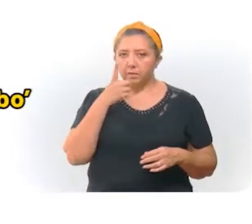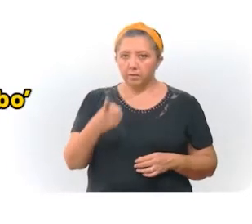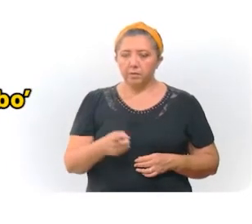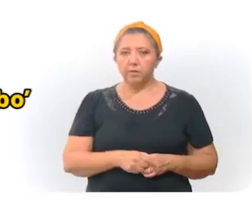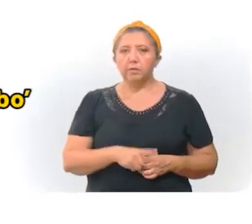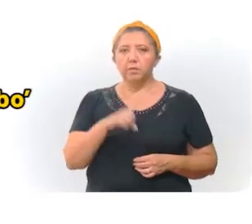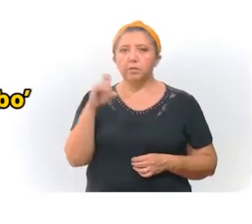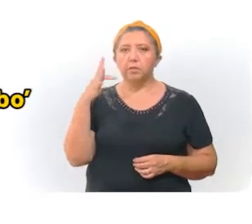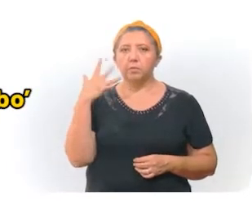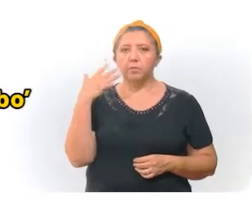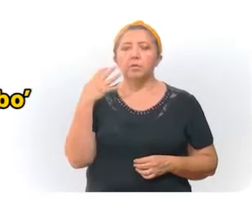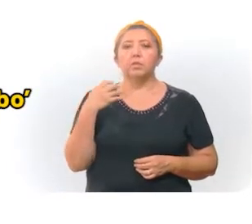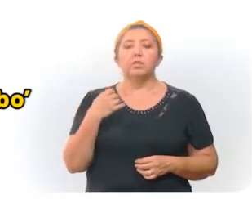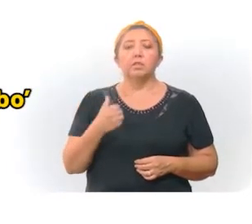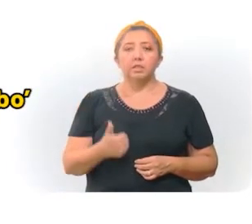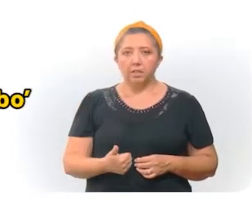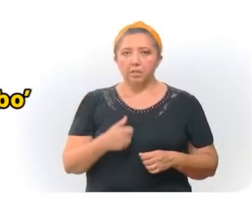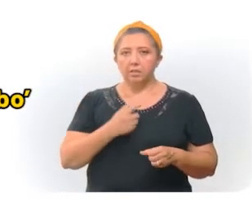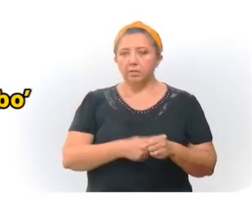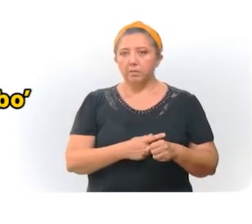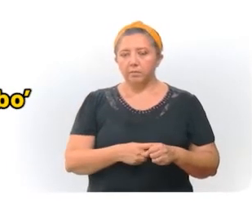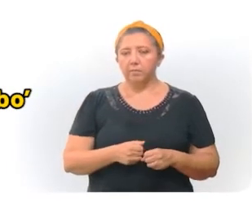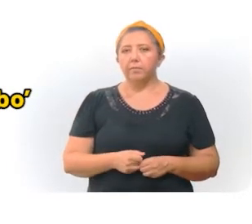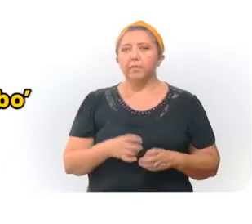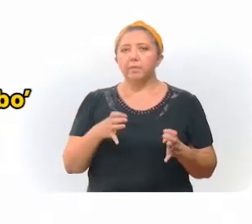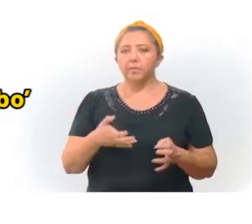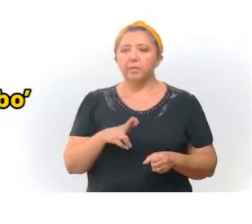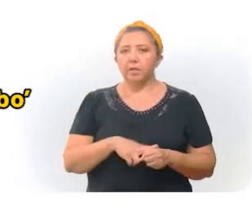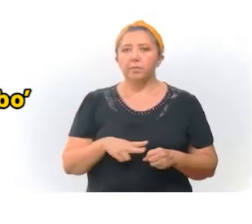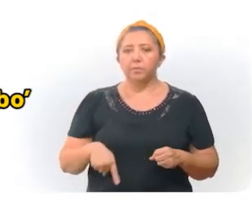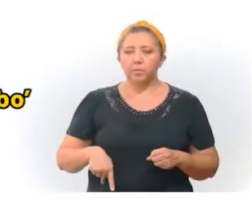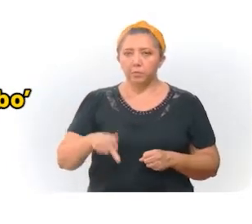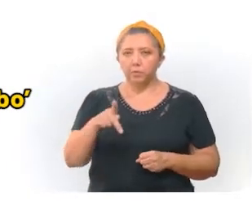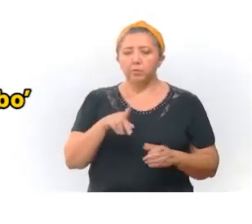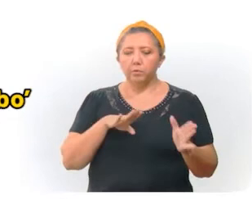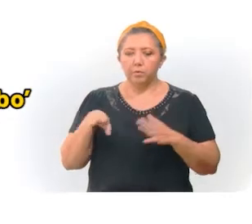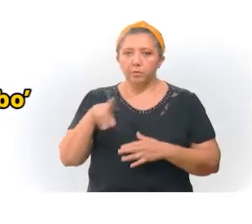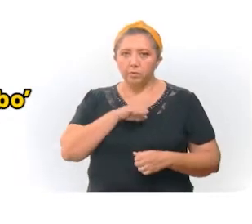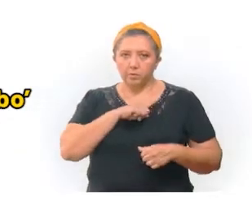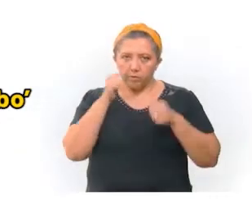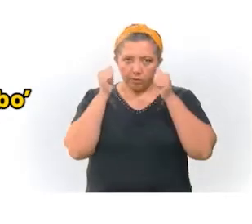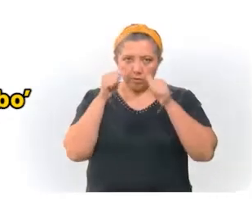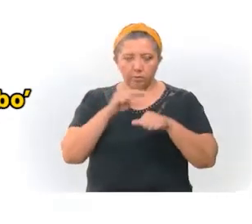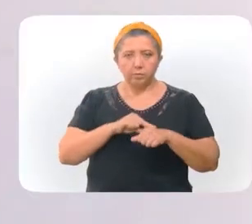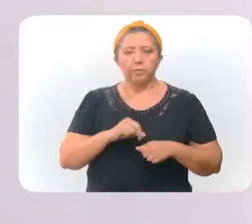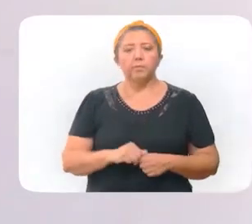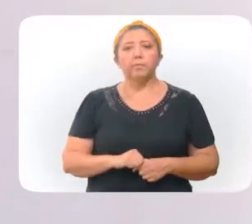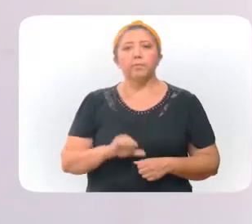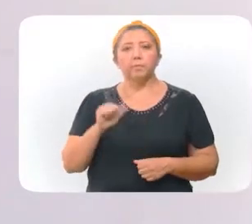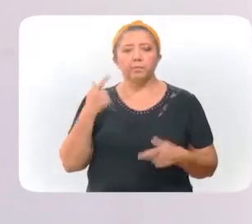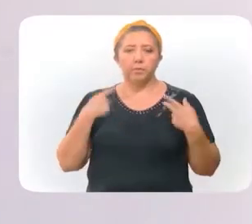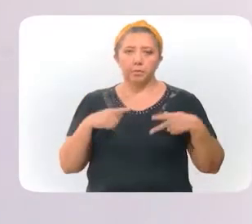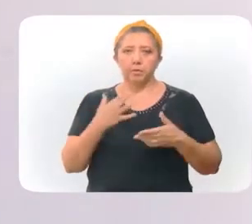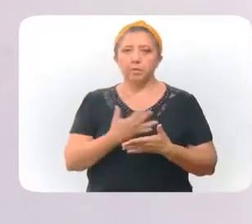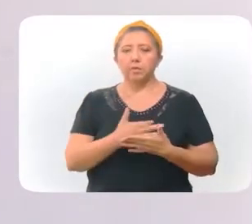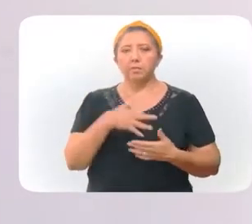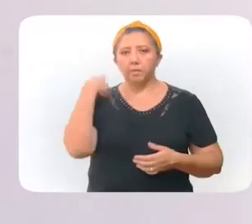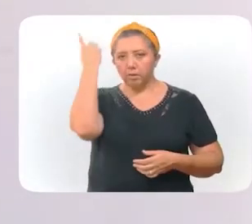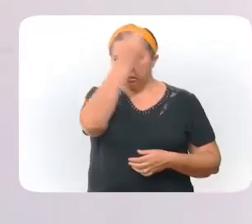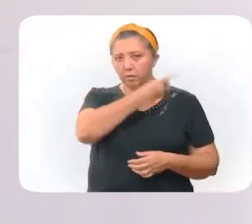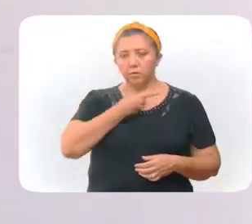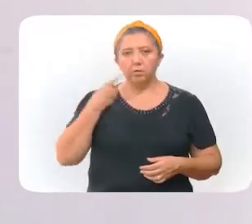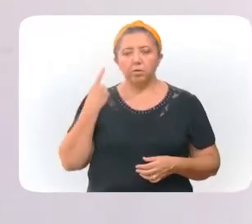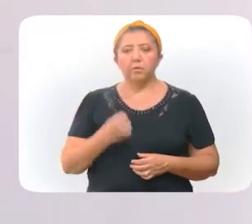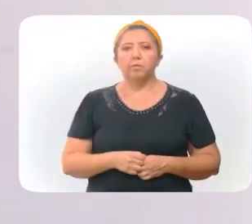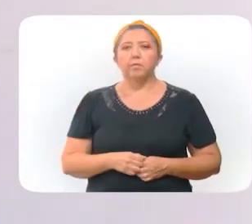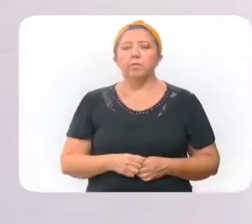se mencionó, 156 de los casos positivos están en hospitales públicos y en aislamiento total. Hay otros pacientes a la espera